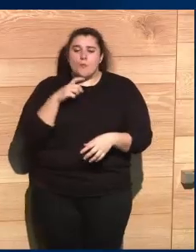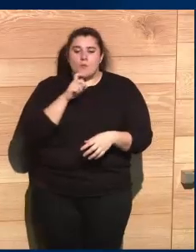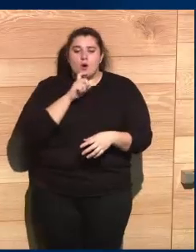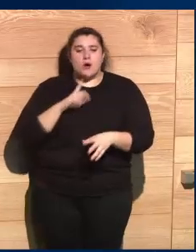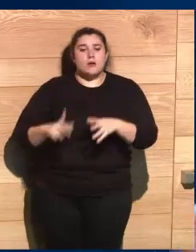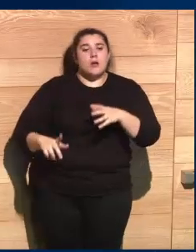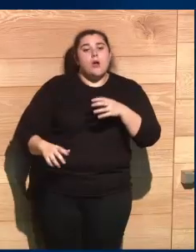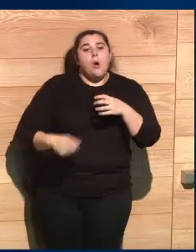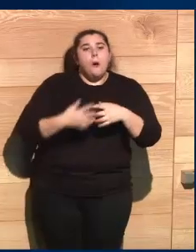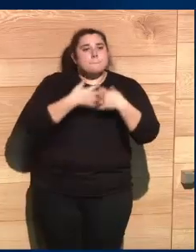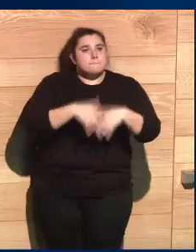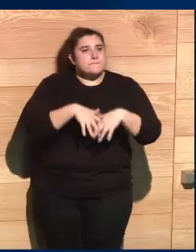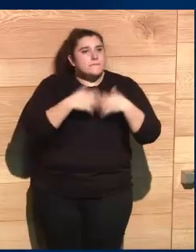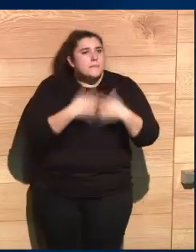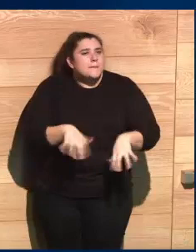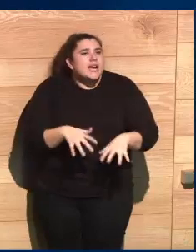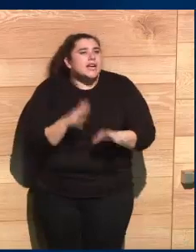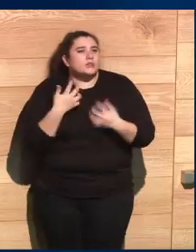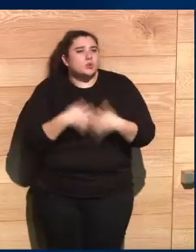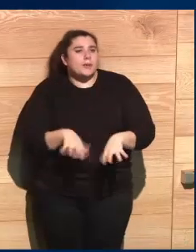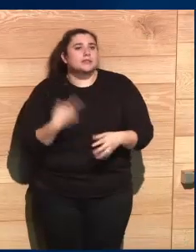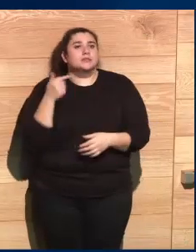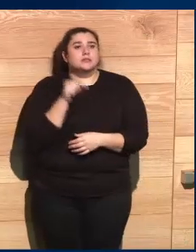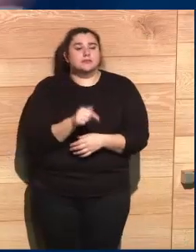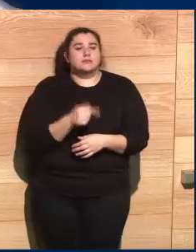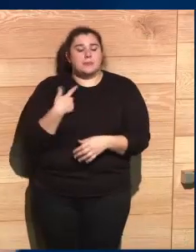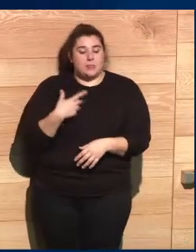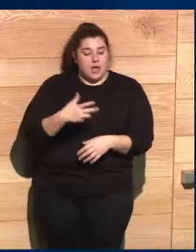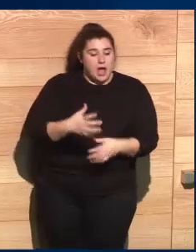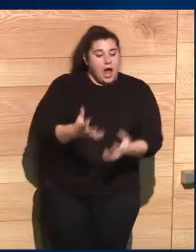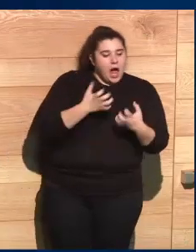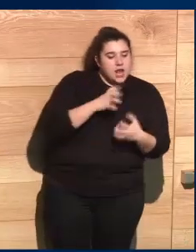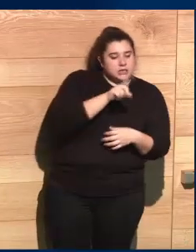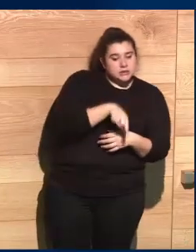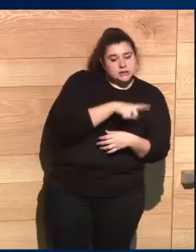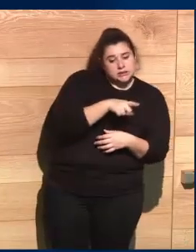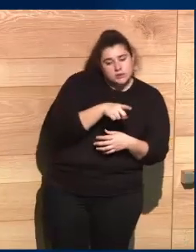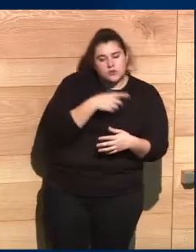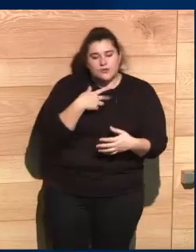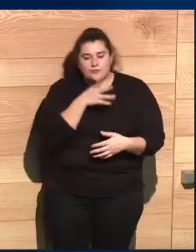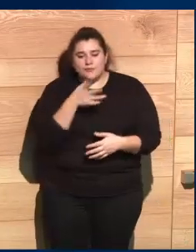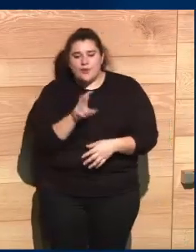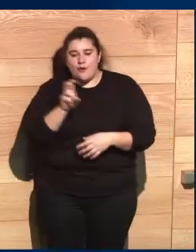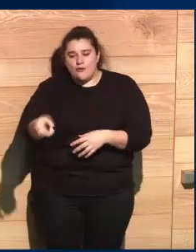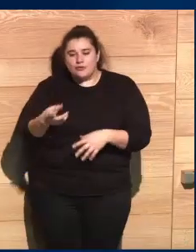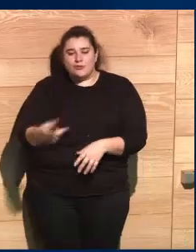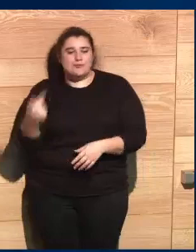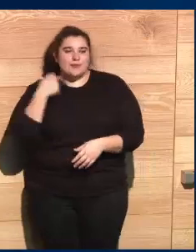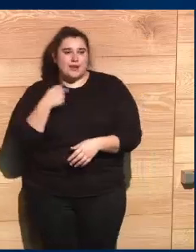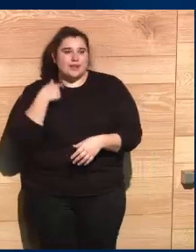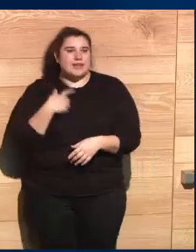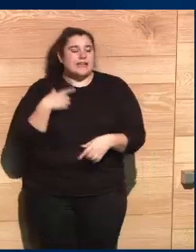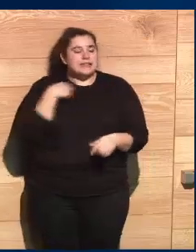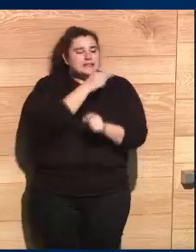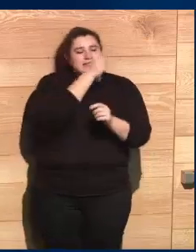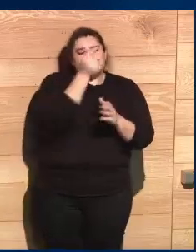tan deprisa que ni siquiera te pones a calcular, bueno, pues he ganado en 1, pero he perdido en 4 y entonces no te da tiempo. Está diseñado para